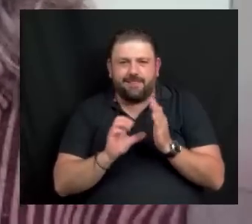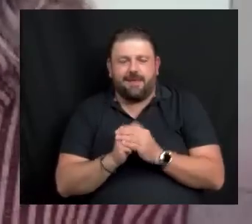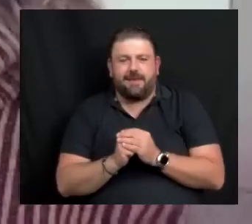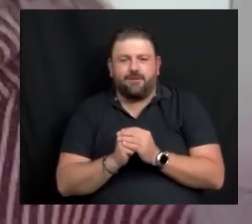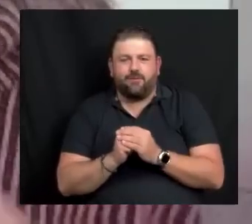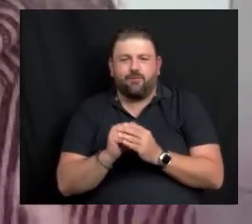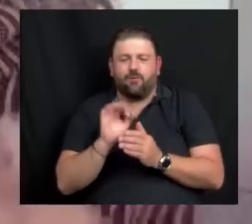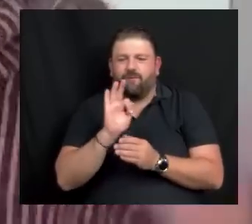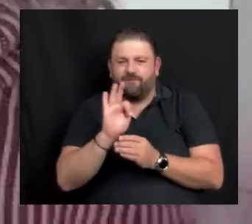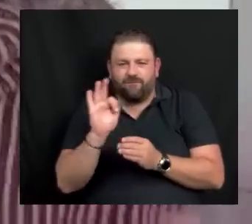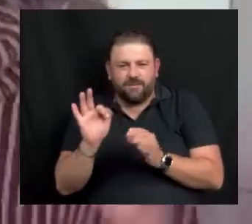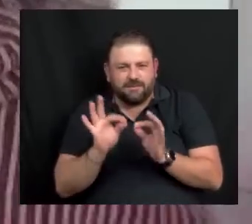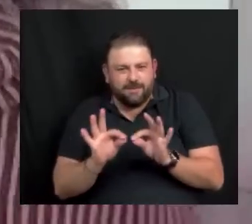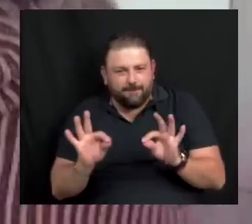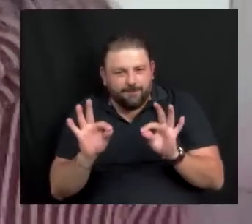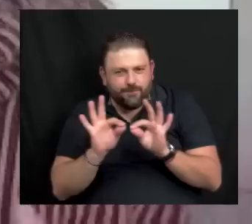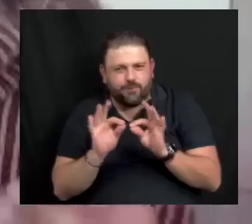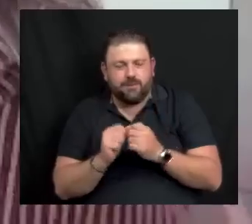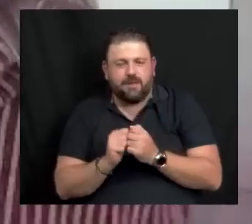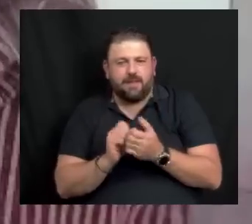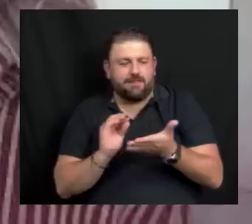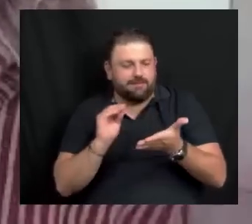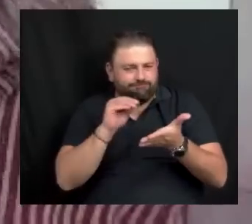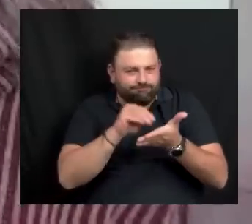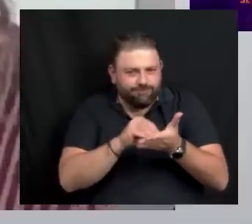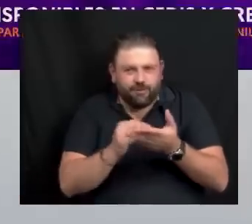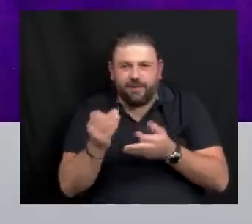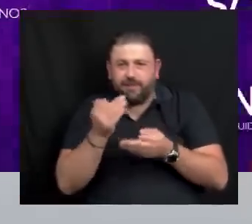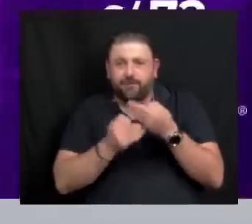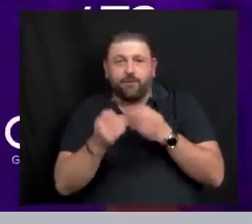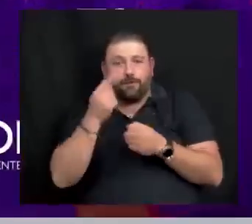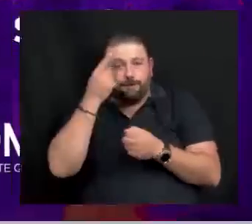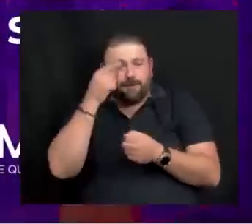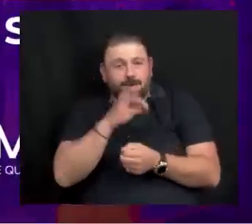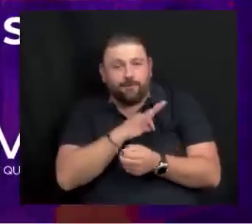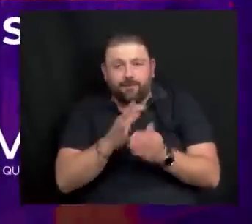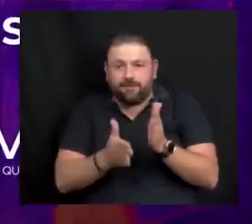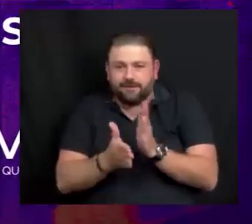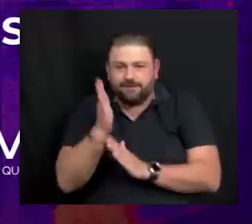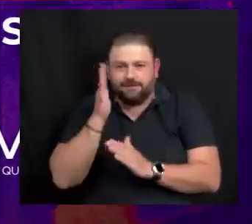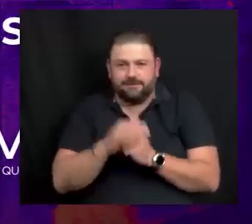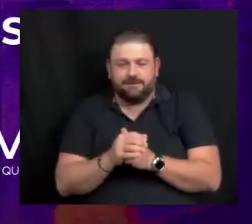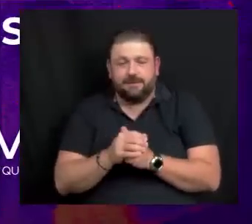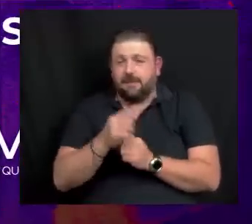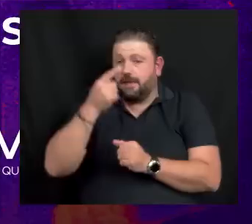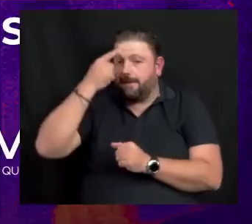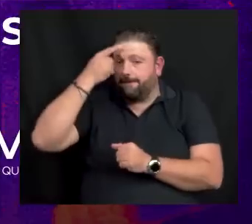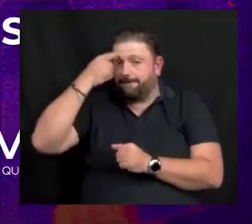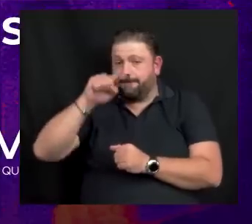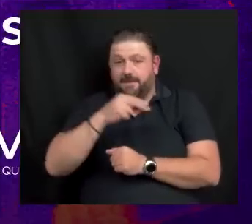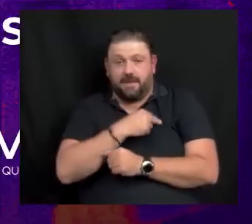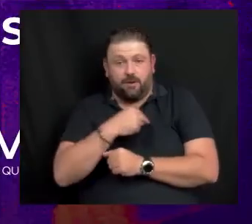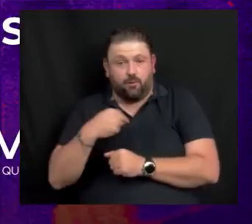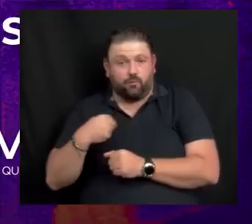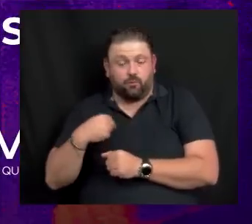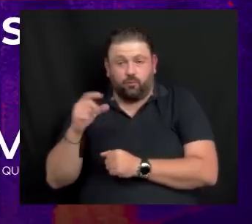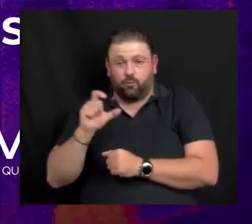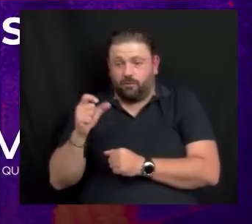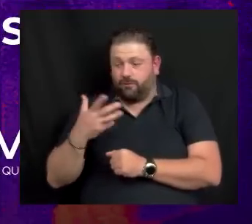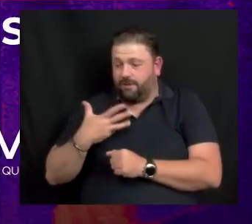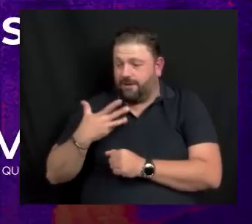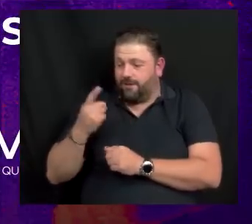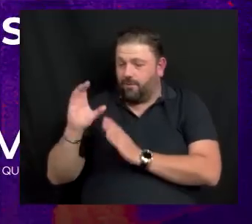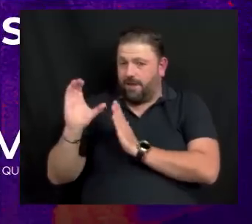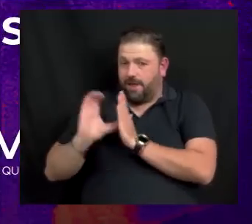¿sí? A veces, bueno, en cada país y en cada lugar. Para nosotros, tener un calendario de